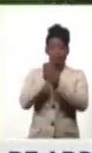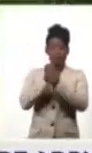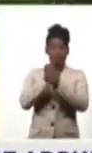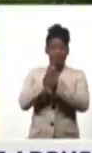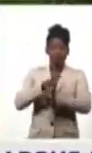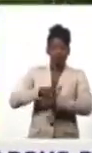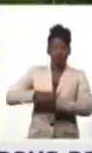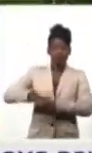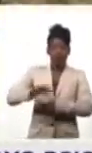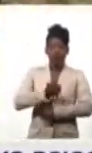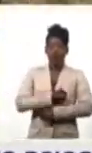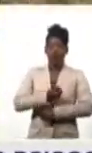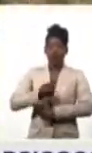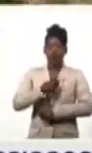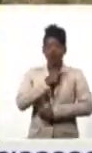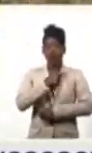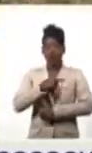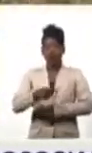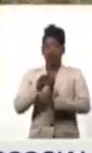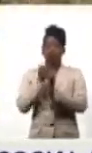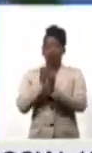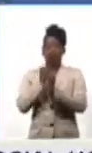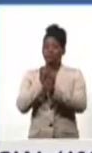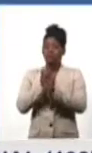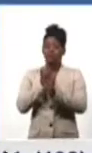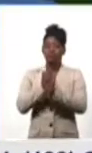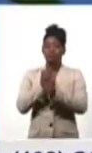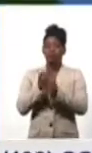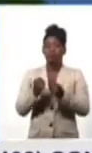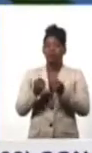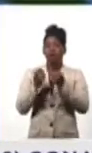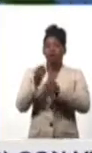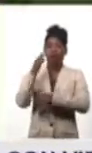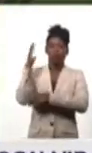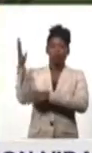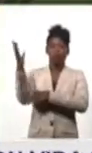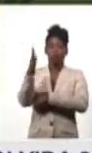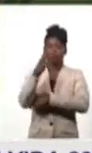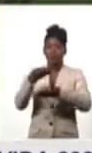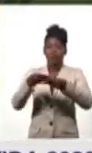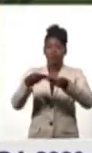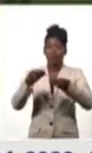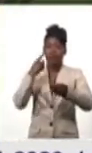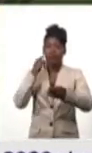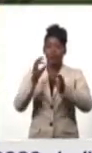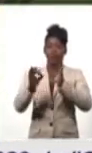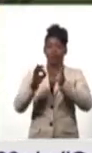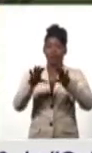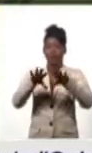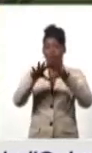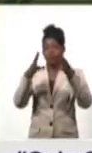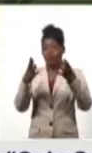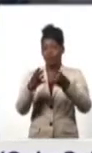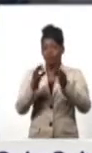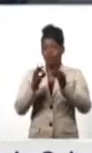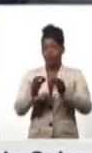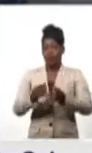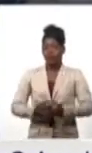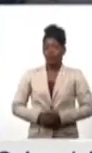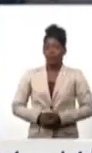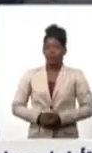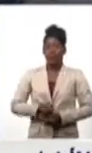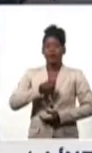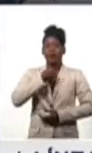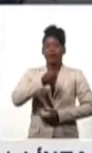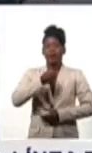quienes día a día contribuyen desde la ciencia a la preservación de la vida humana. Desde Pinar del Río, Fátima Rivera Amador